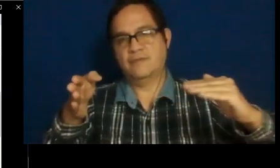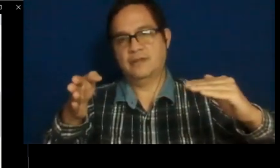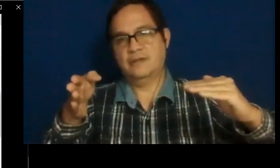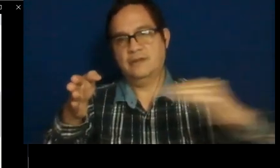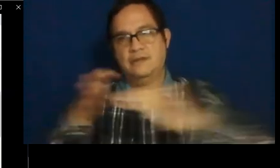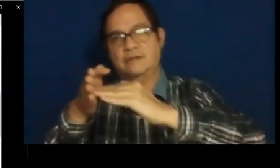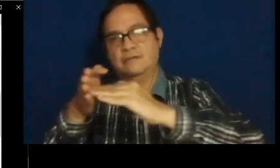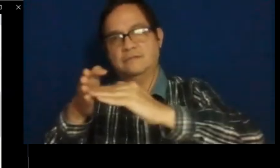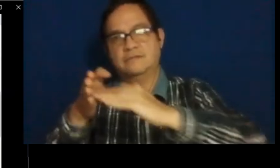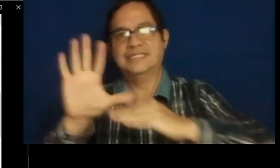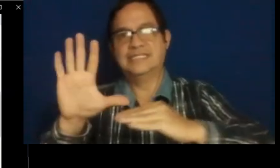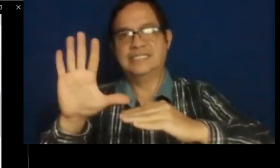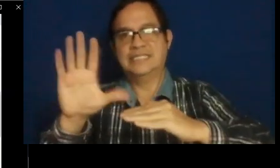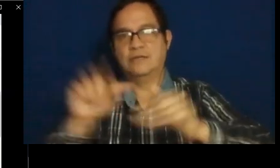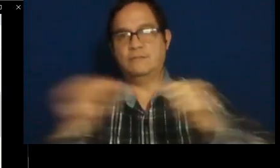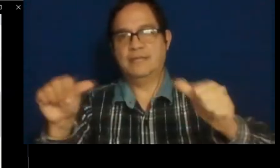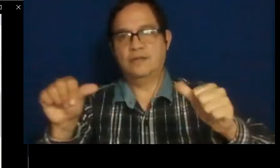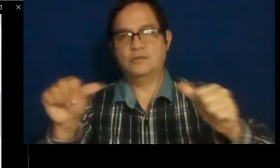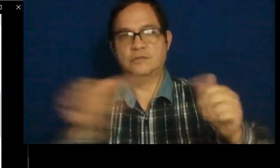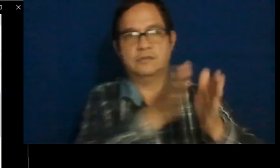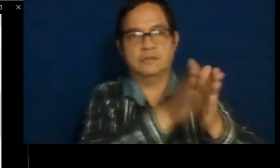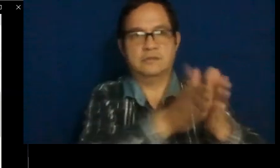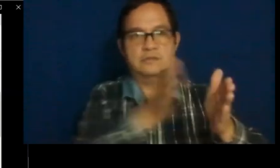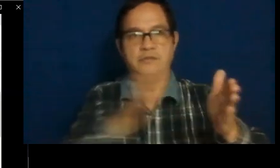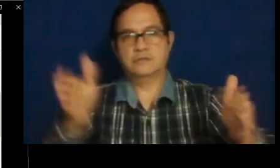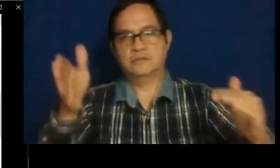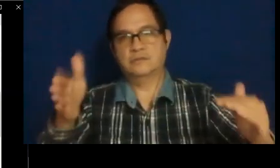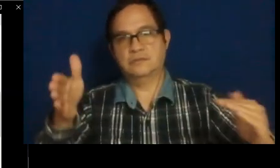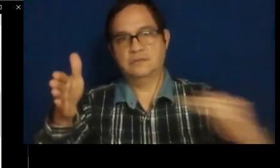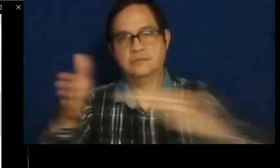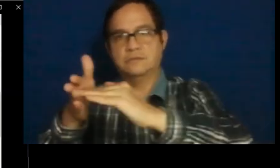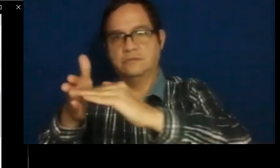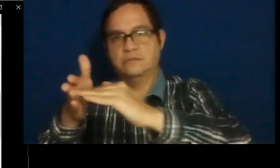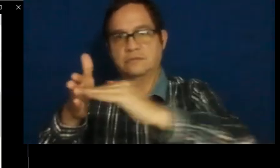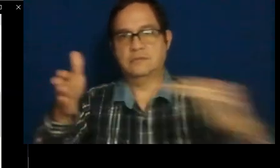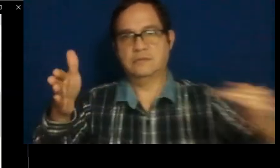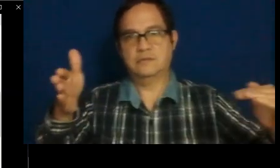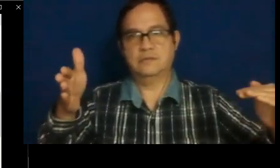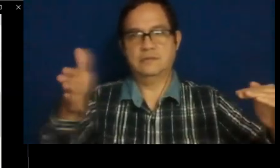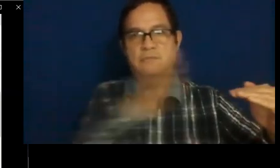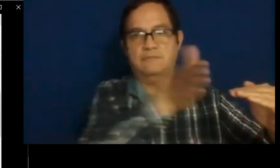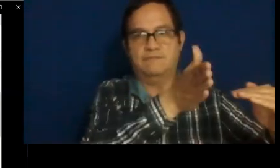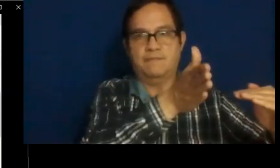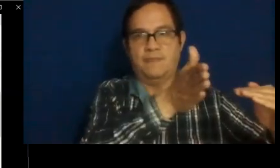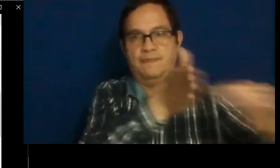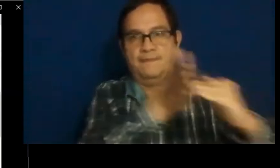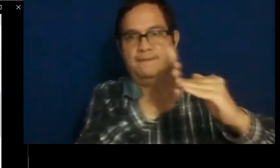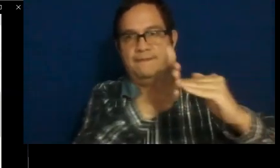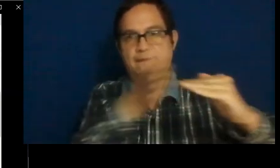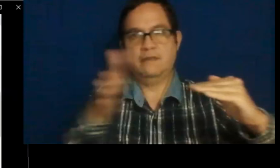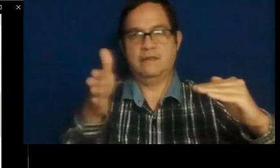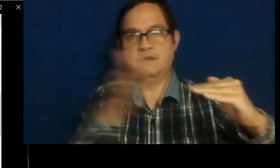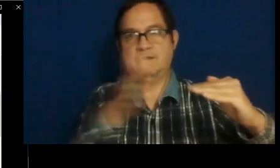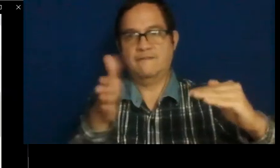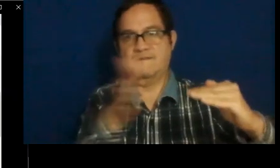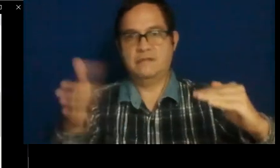ejemplo a 5 metros, pues claramente entonces la barrera se mueve hasta el final de la mesa y me va a permitir que el móvil se mueva hasta allá. ¿Eso qué implica? Que cuando